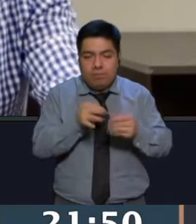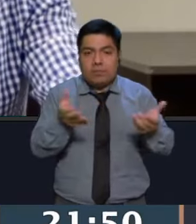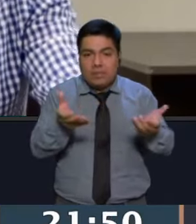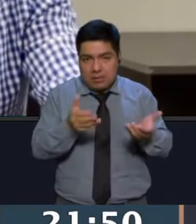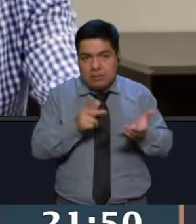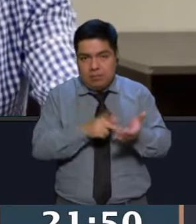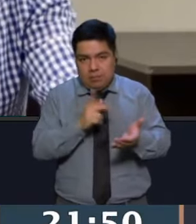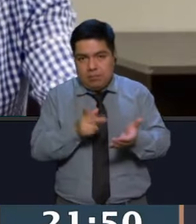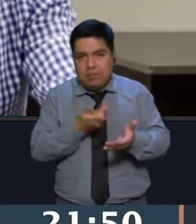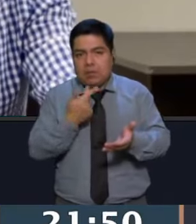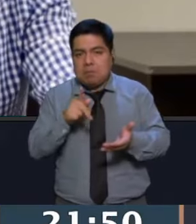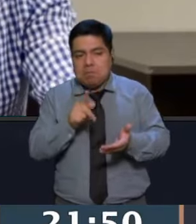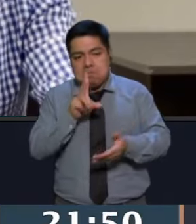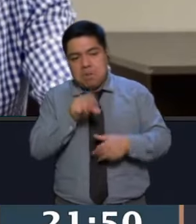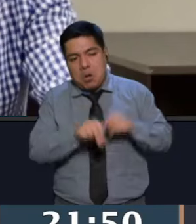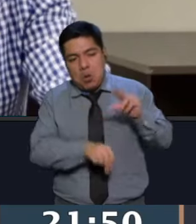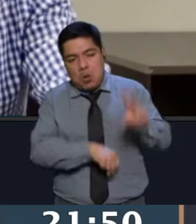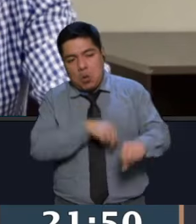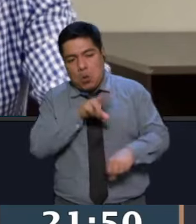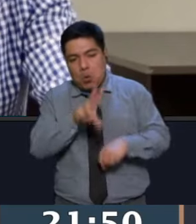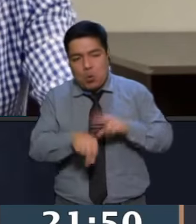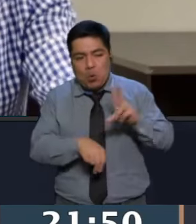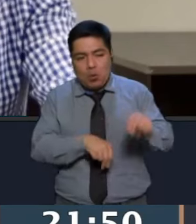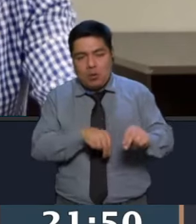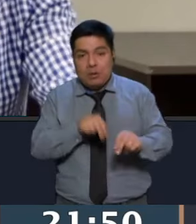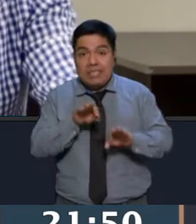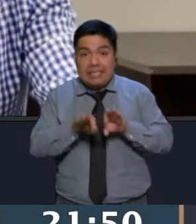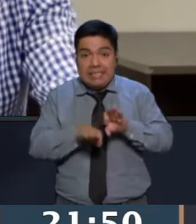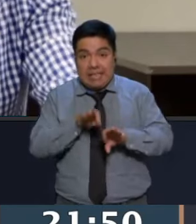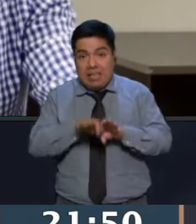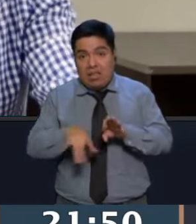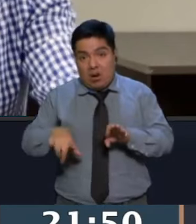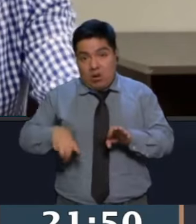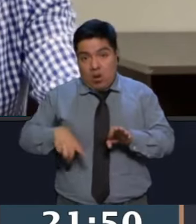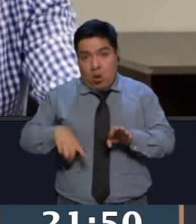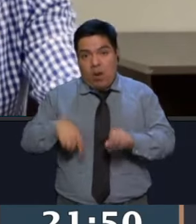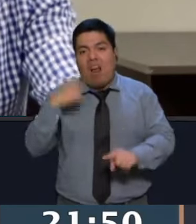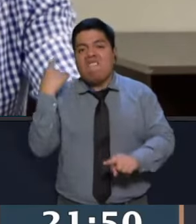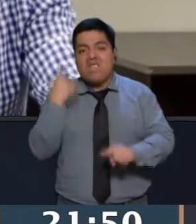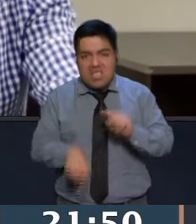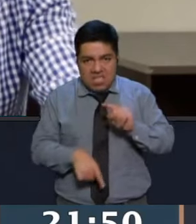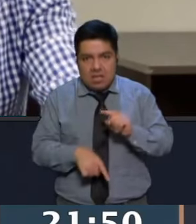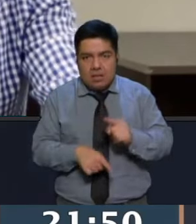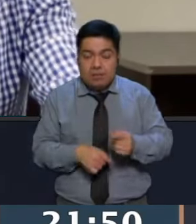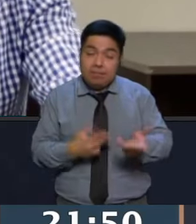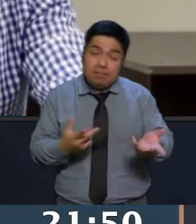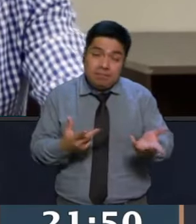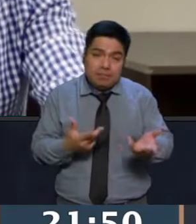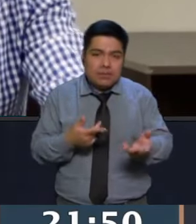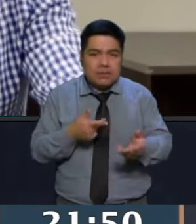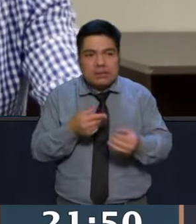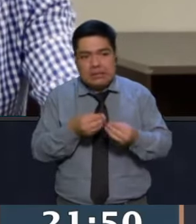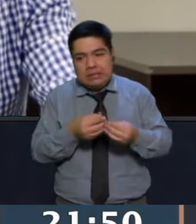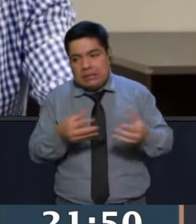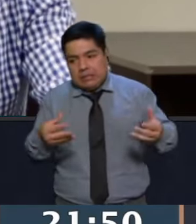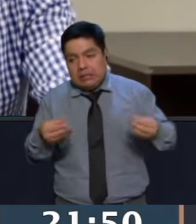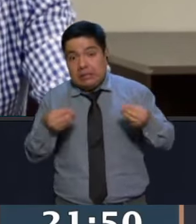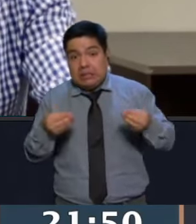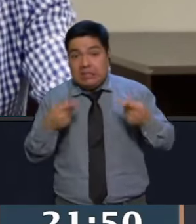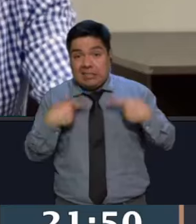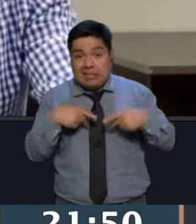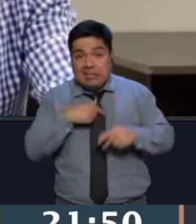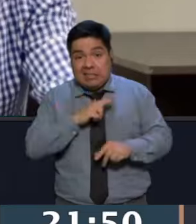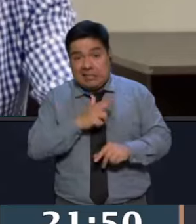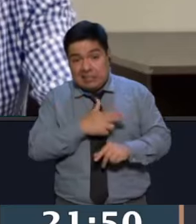otra jornada electoral. Sin embargo, no dejaron que esto pasara y pues dieron este intento de golpe de Estado que finalmente pues resultó